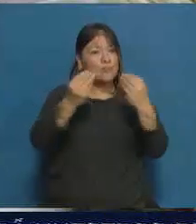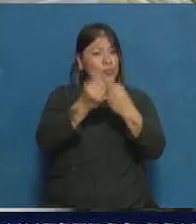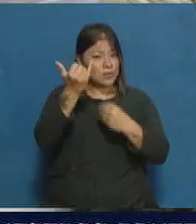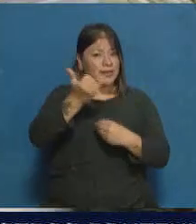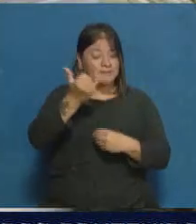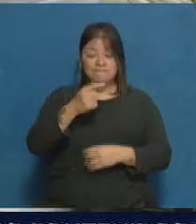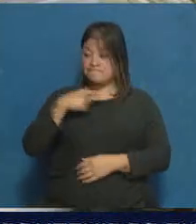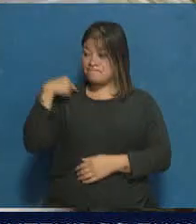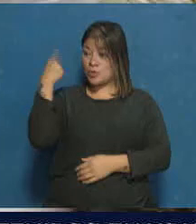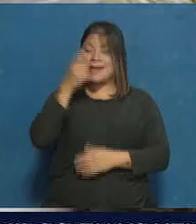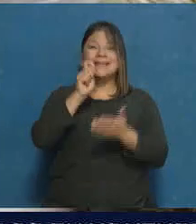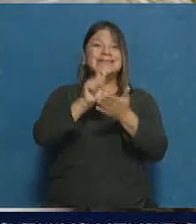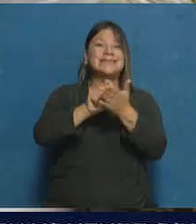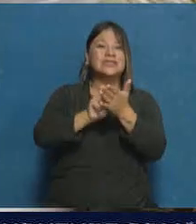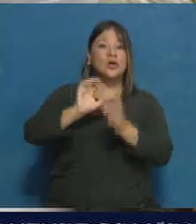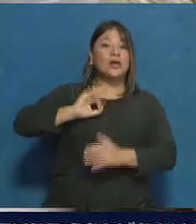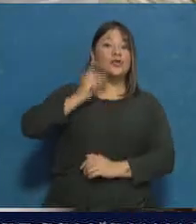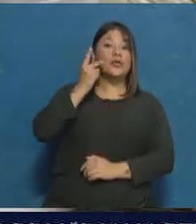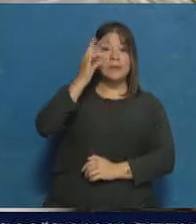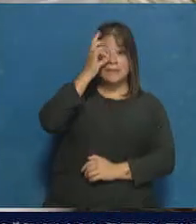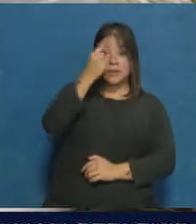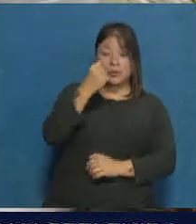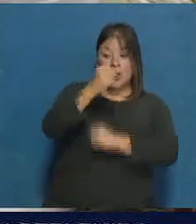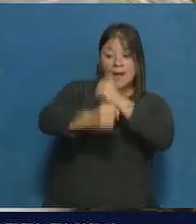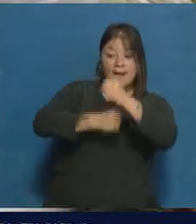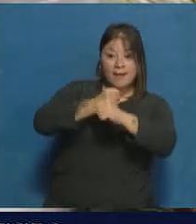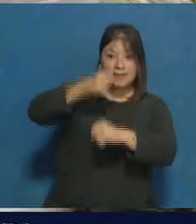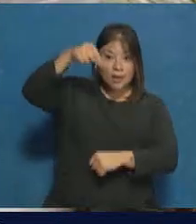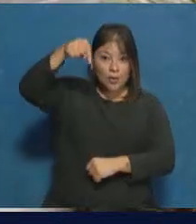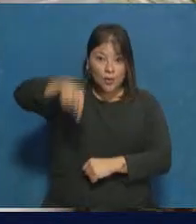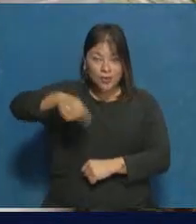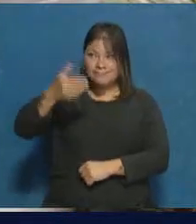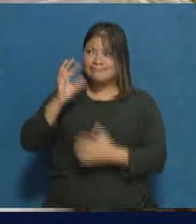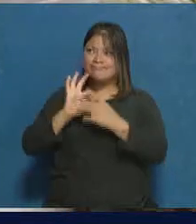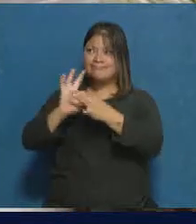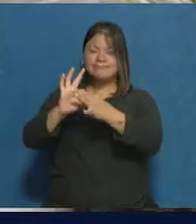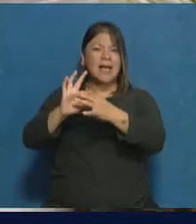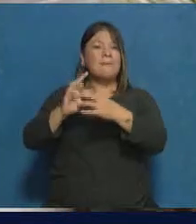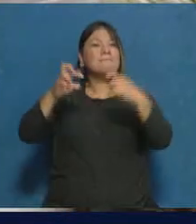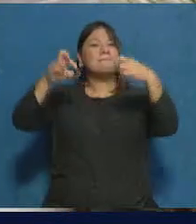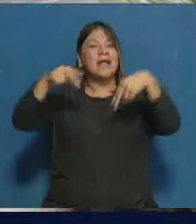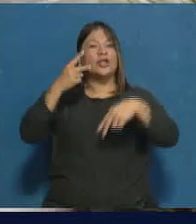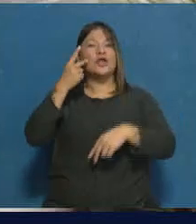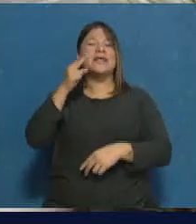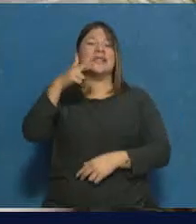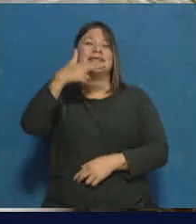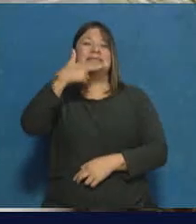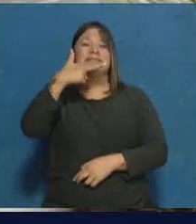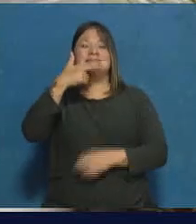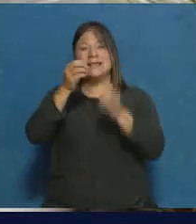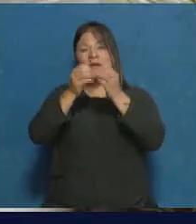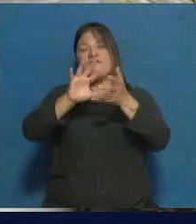nosotros iniciamos los censos en el 21 a hoy, y esto tiene que ver con una política que arrancó en el 17, ¿no? Con Klofsky y con una forma de